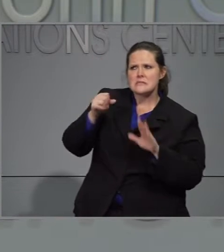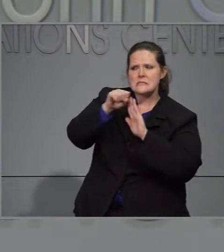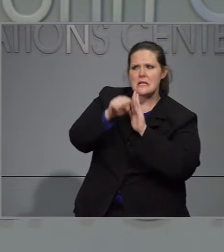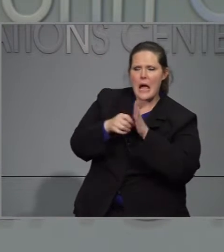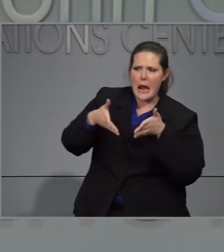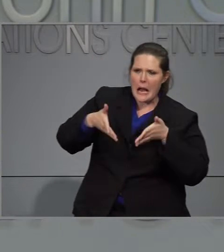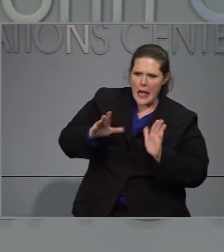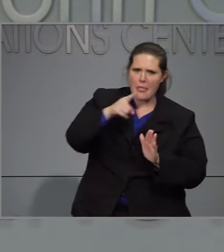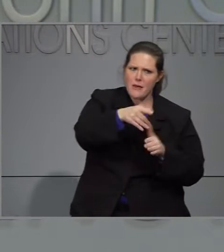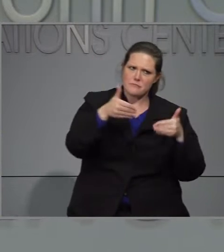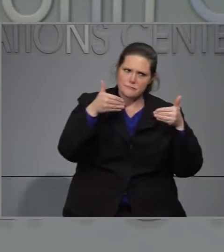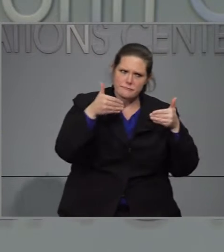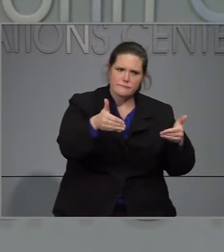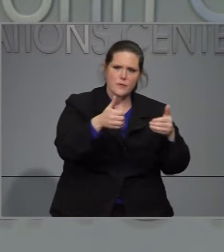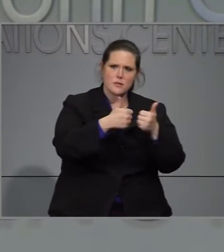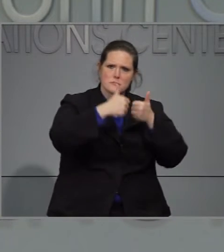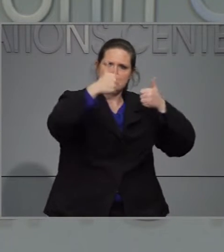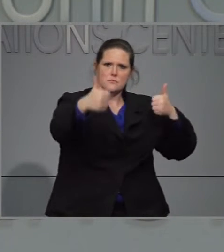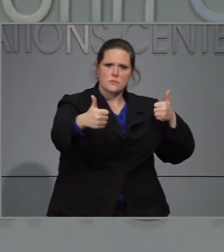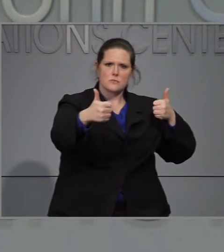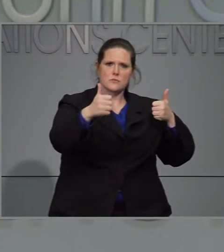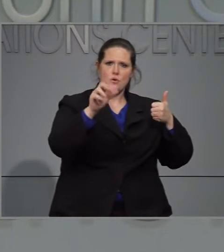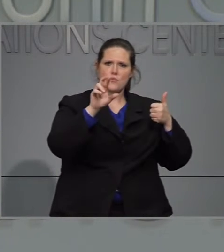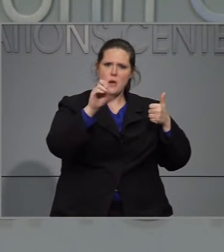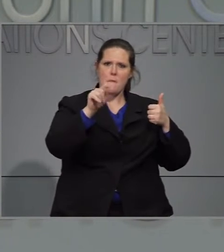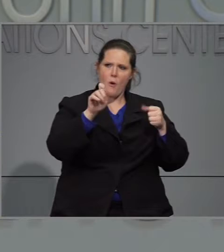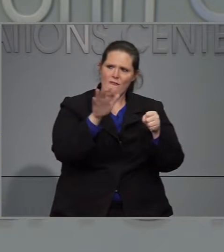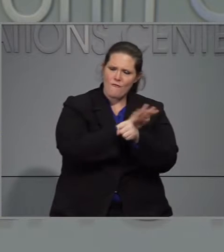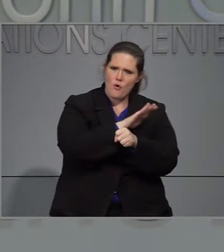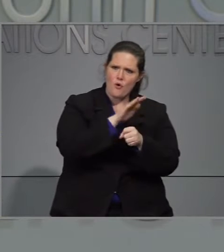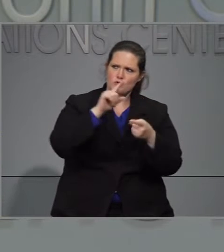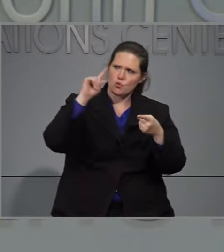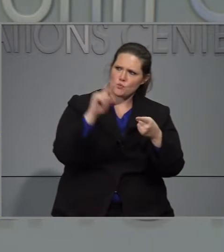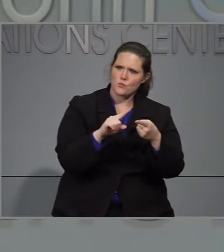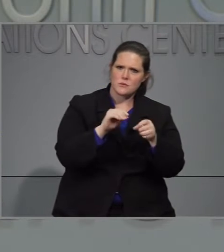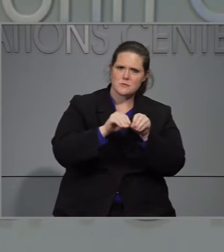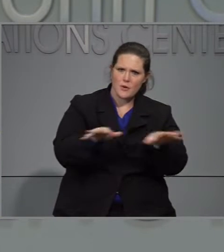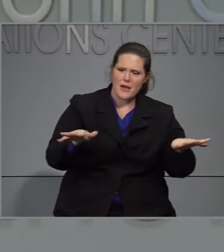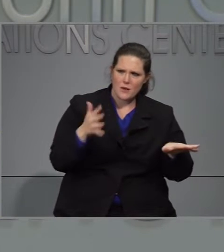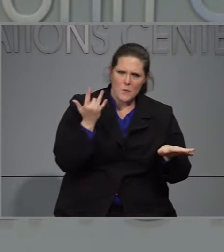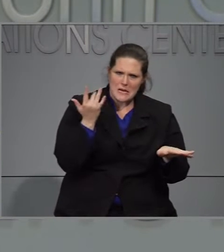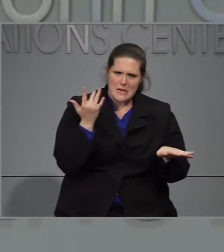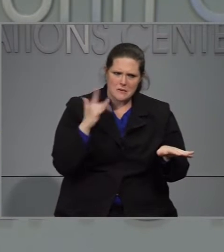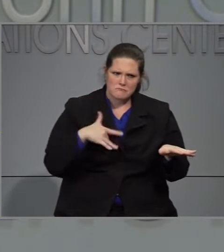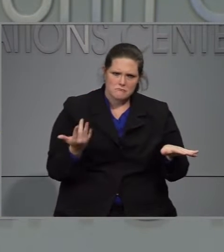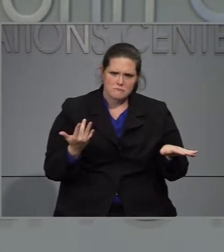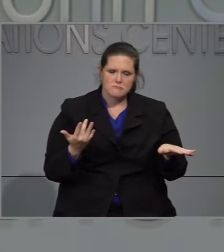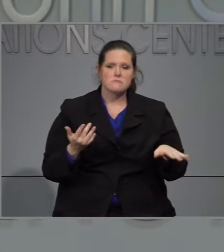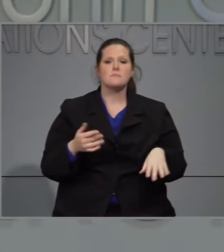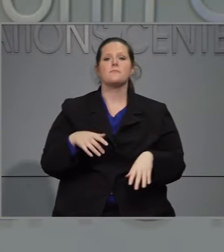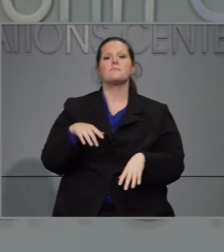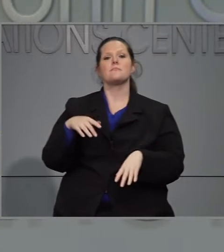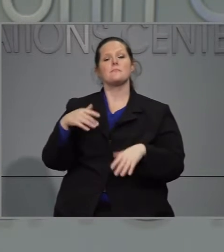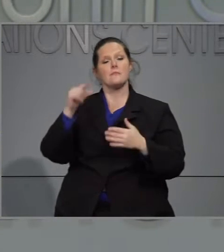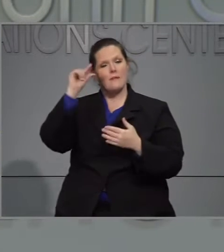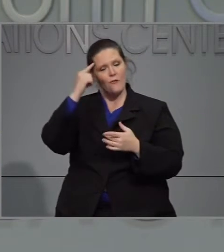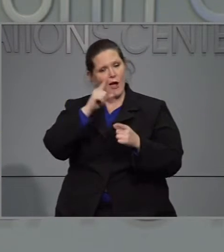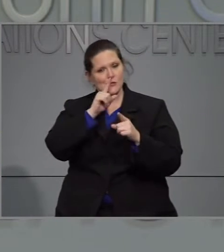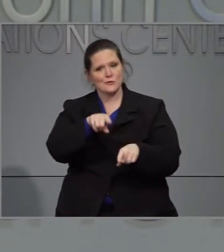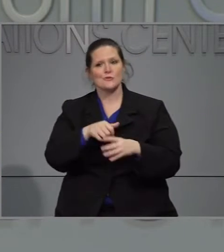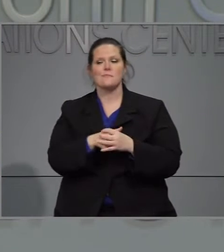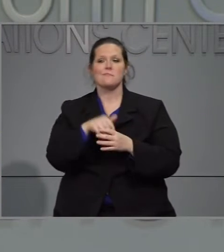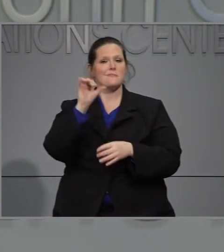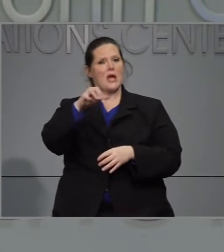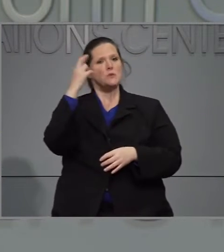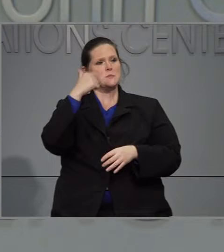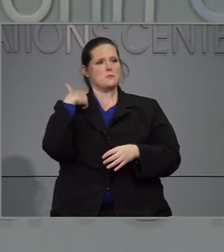instrucción remota para que no siga la propagación del virus? Bueno, esa es respuesta. Es por eso que hemos dado a los distritos que tengan la opción de